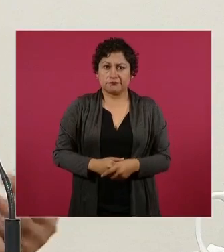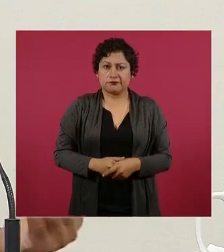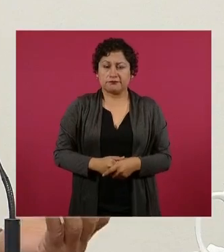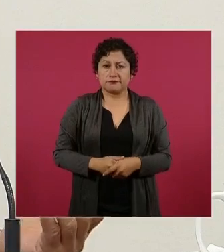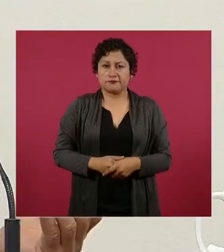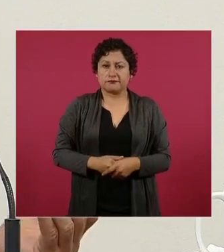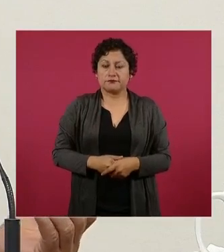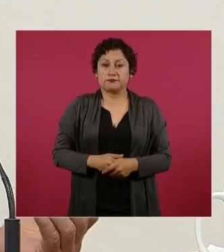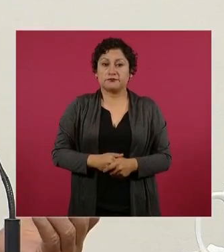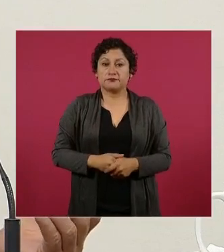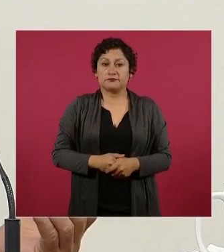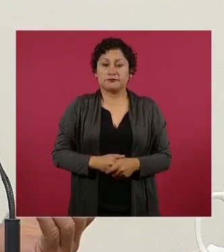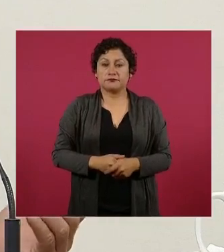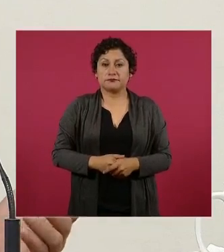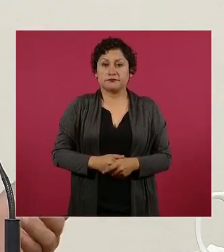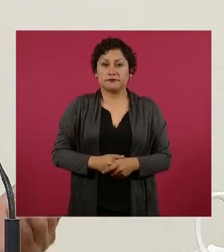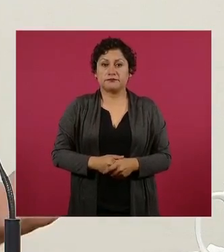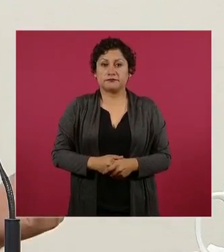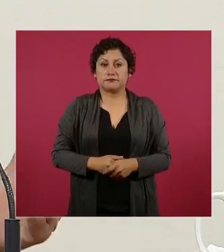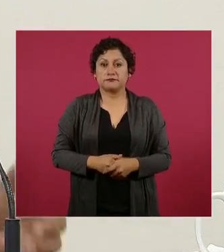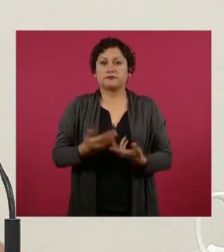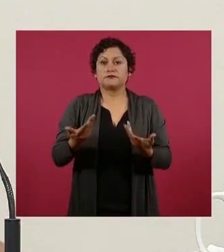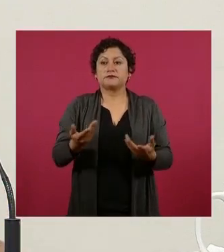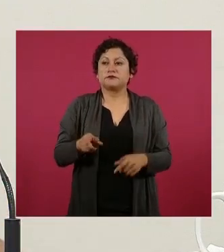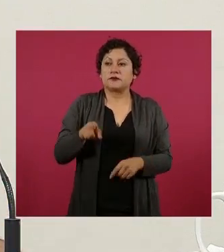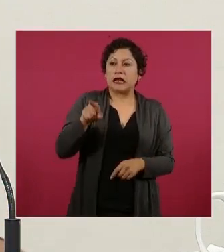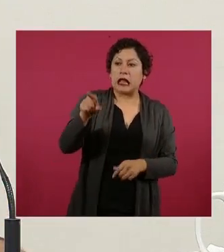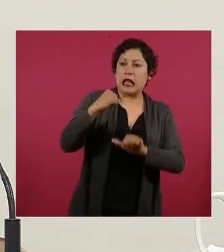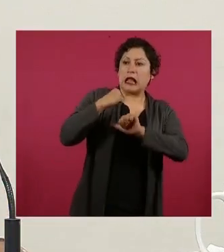No debe de haber fueros para nadie,